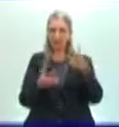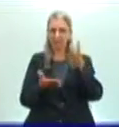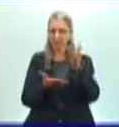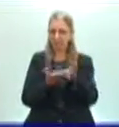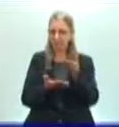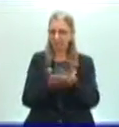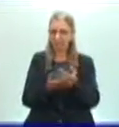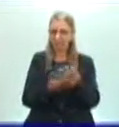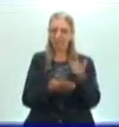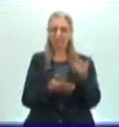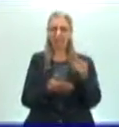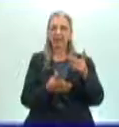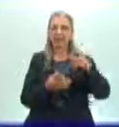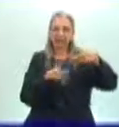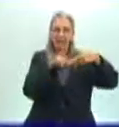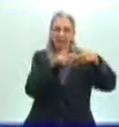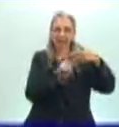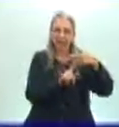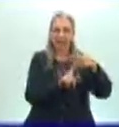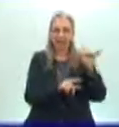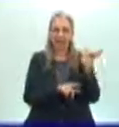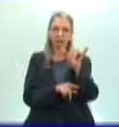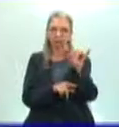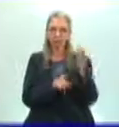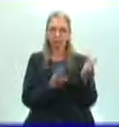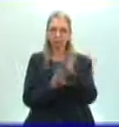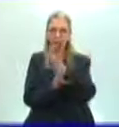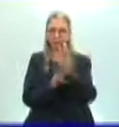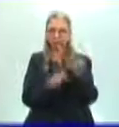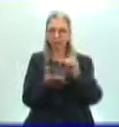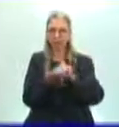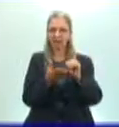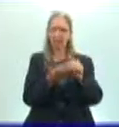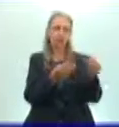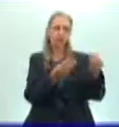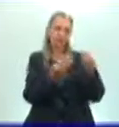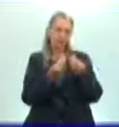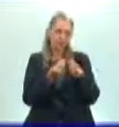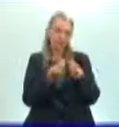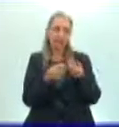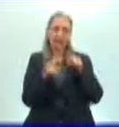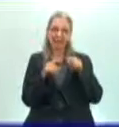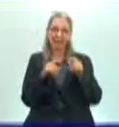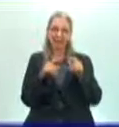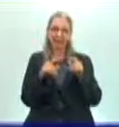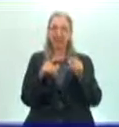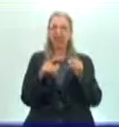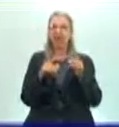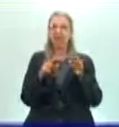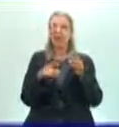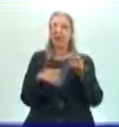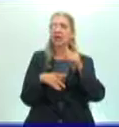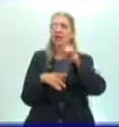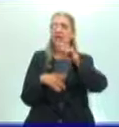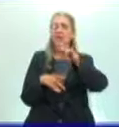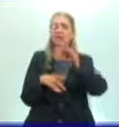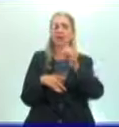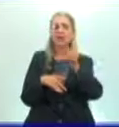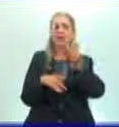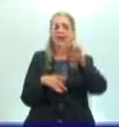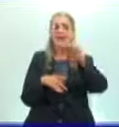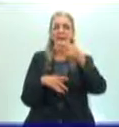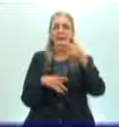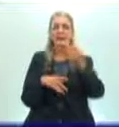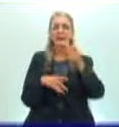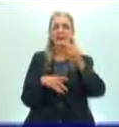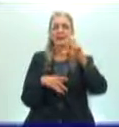el otro ángulo. Importante utilizar los datos que nos da el ejercicio. También nos habla de un trapecio. Y recuerden que el trapecio tiene la característica